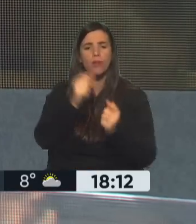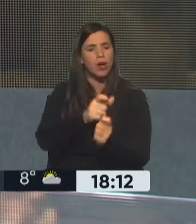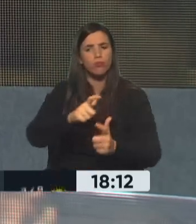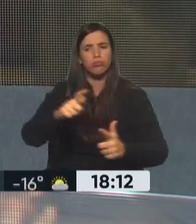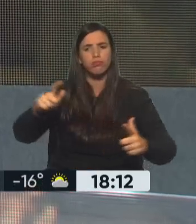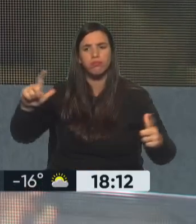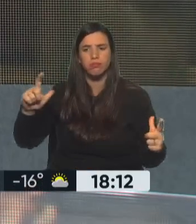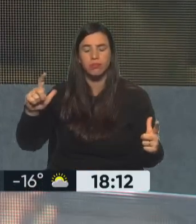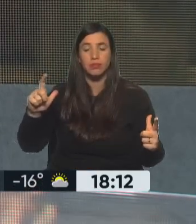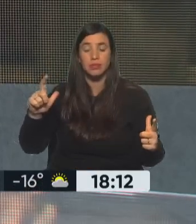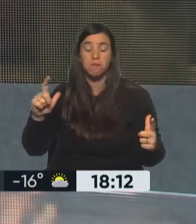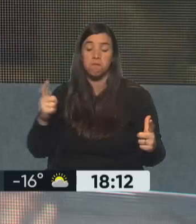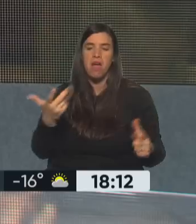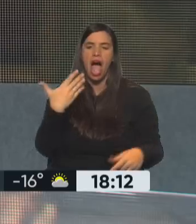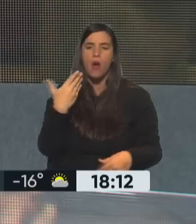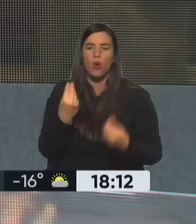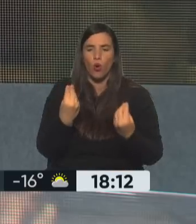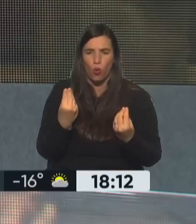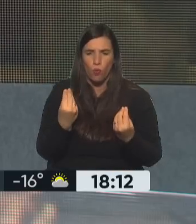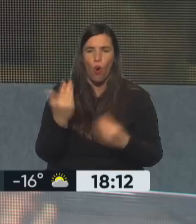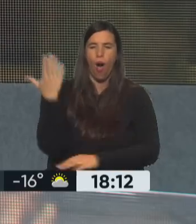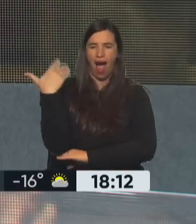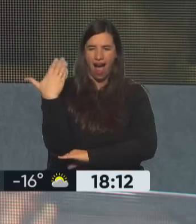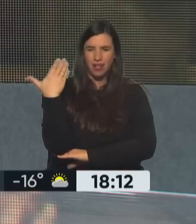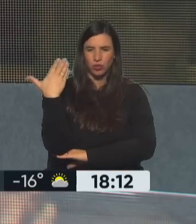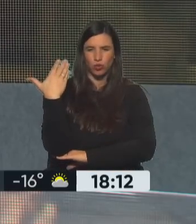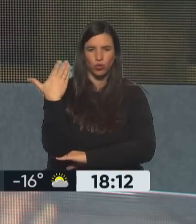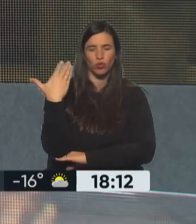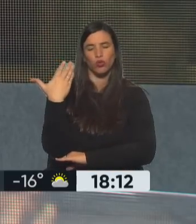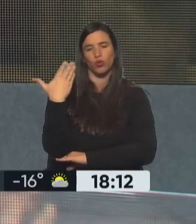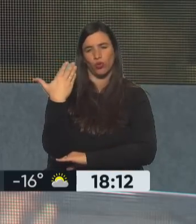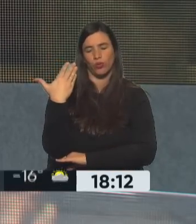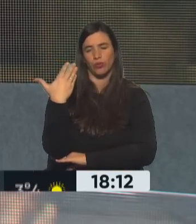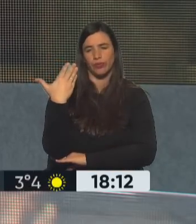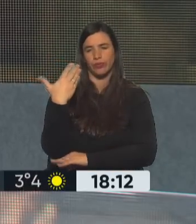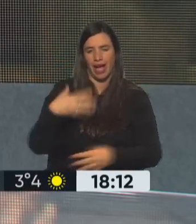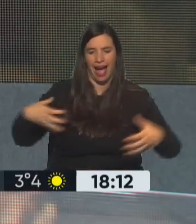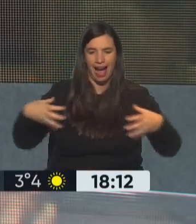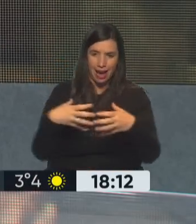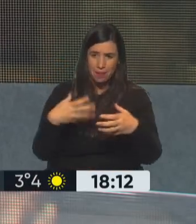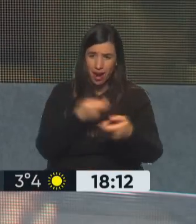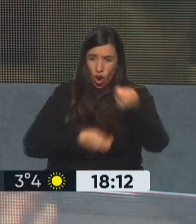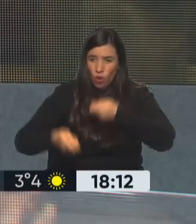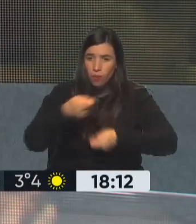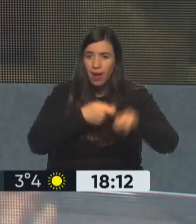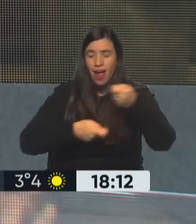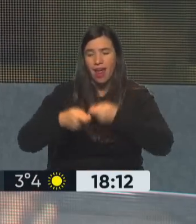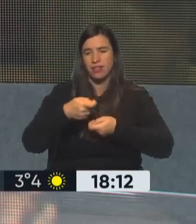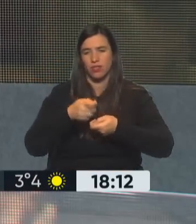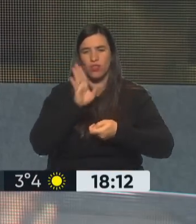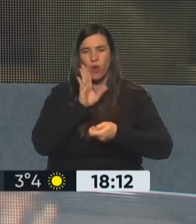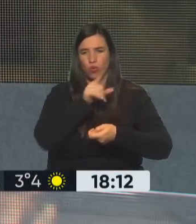de un acto de la Cámara Argentina de Comercio norteamericana, donde habló desde Stanley, el